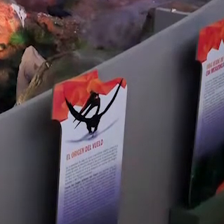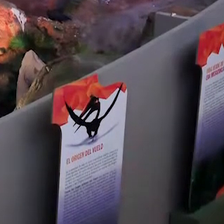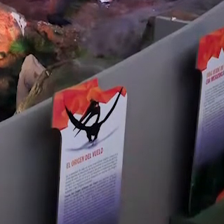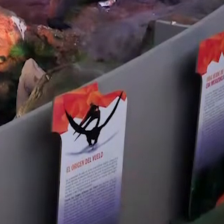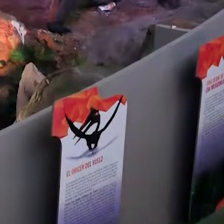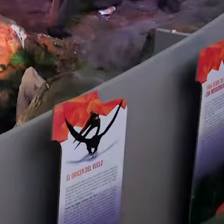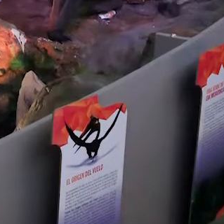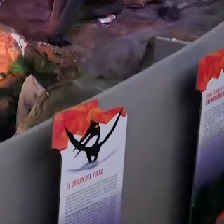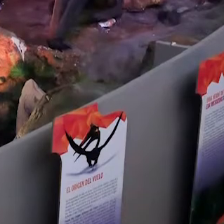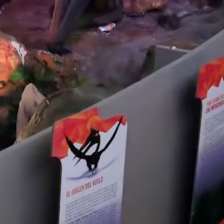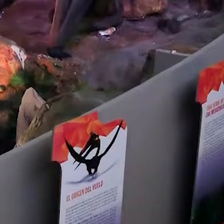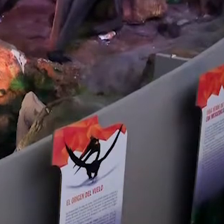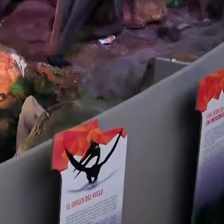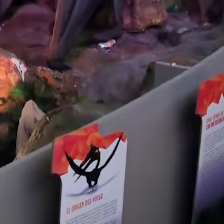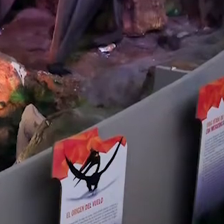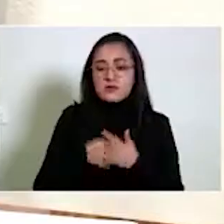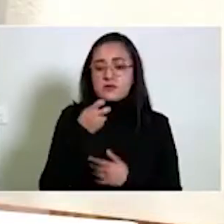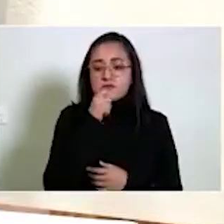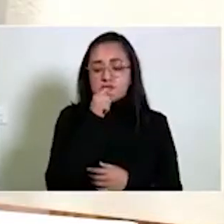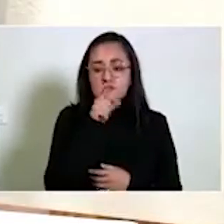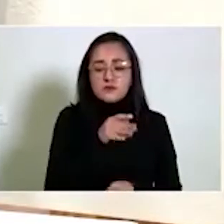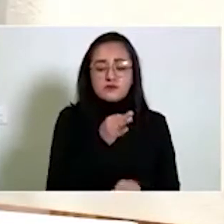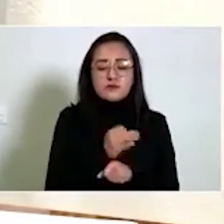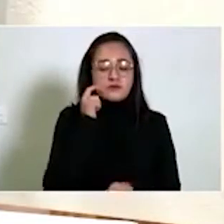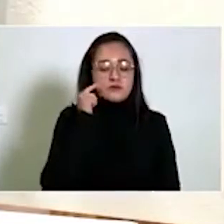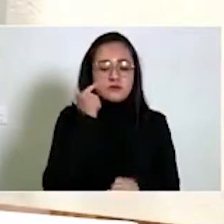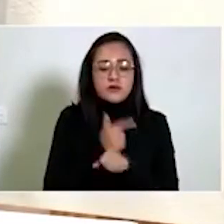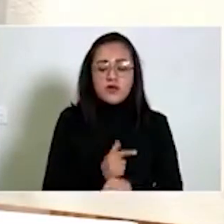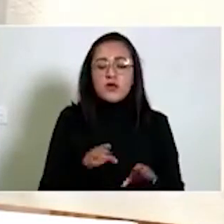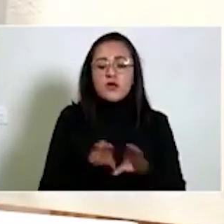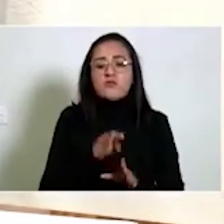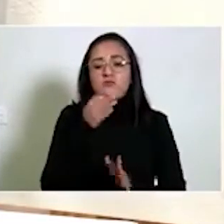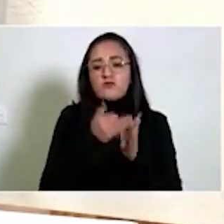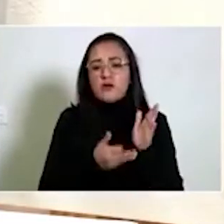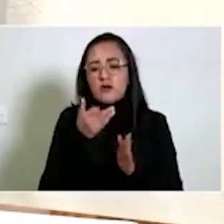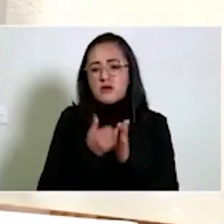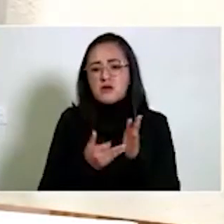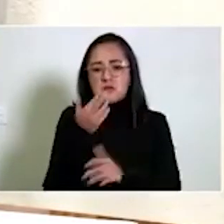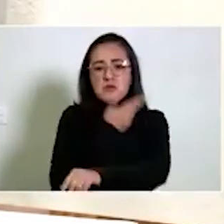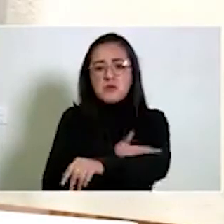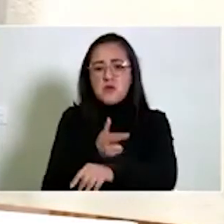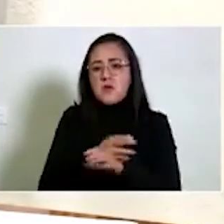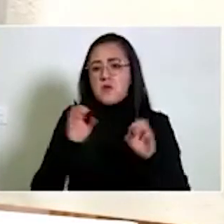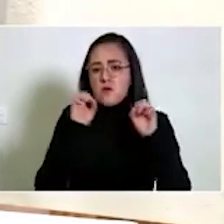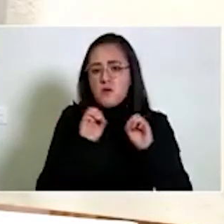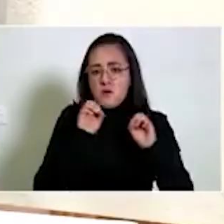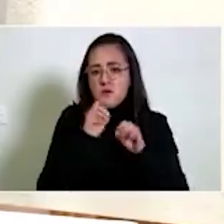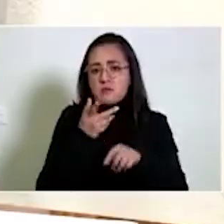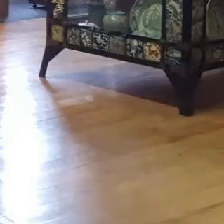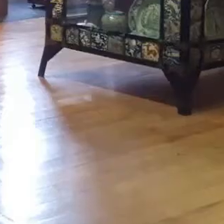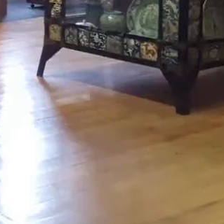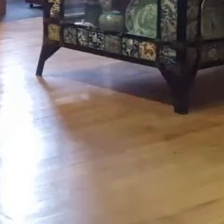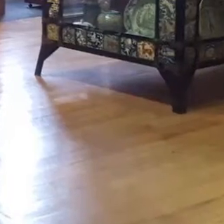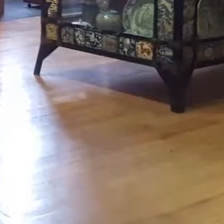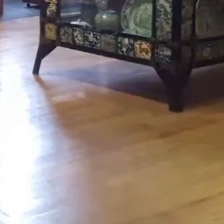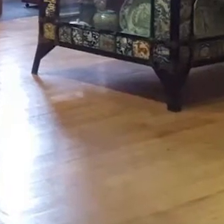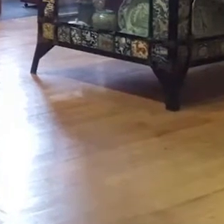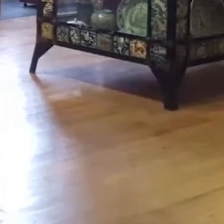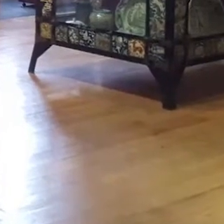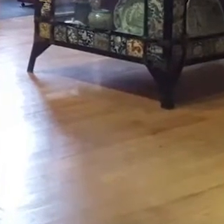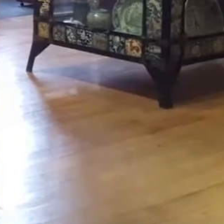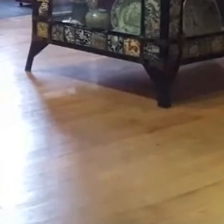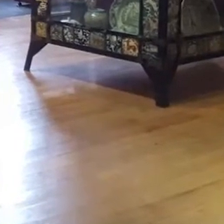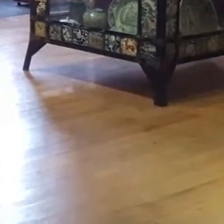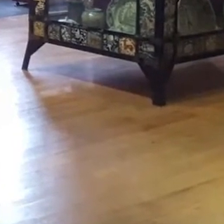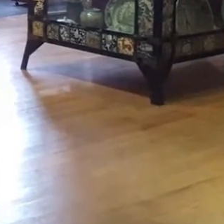Puebla. El titular de la Secretaría de Cultura también mencionó que hay piezas sin localizar, como un sello cilíndrico prehispánico del Museo José